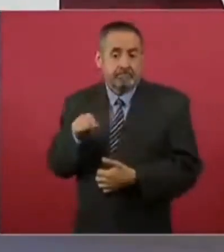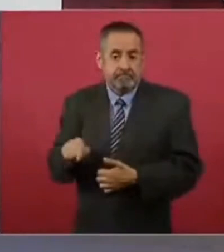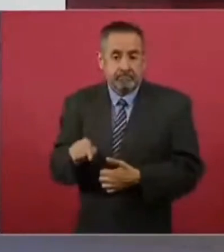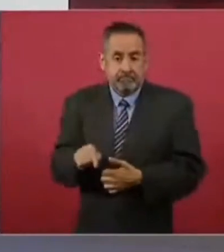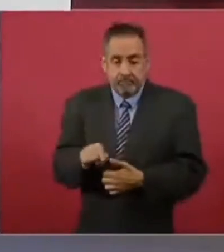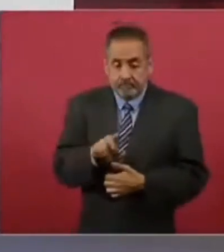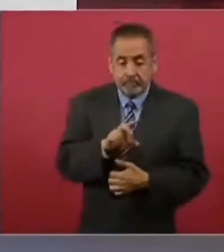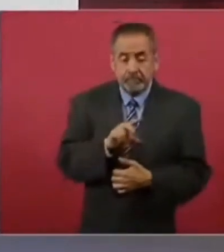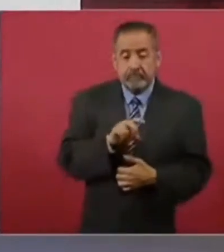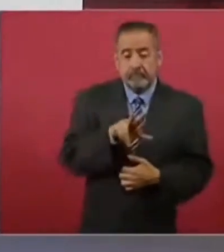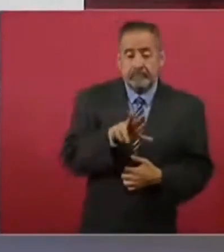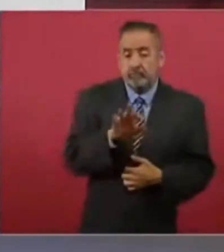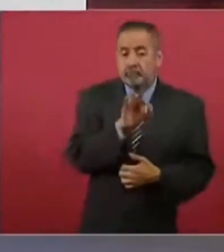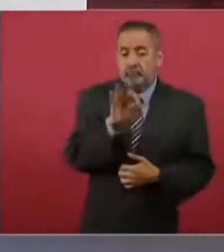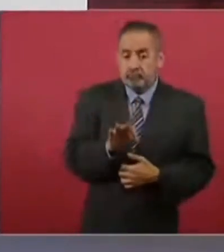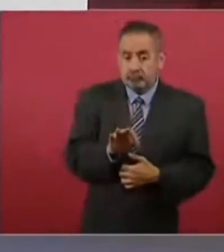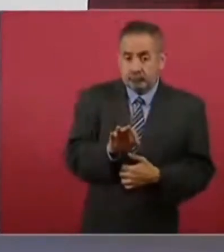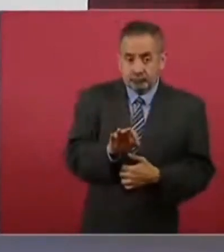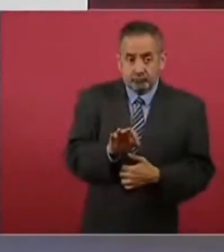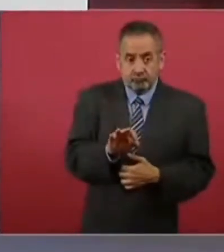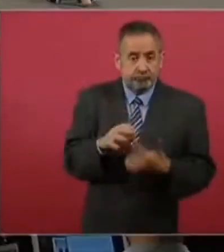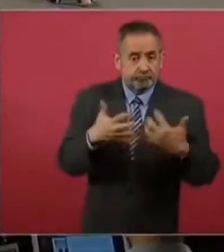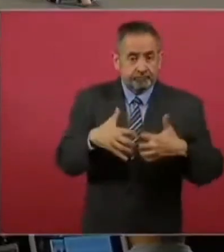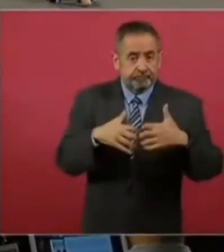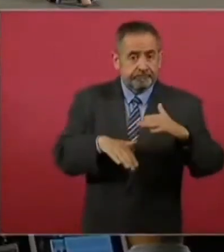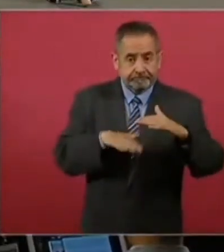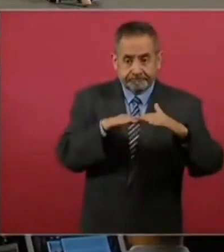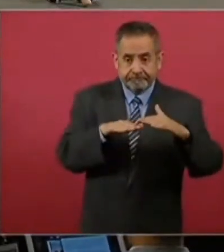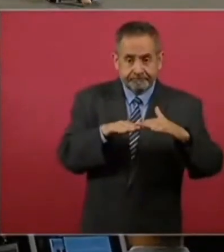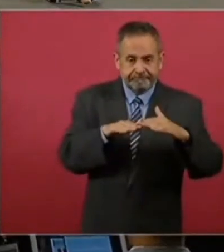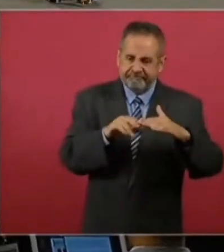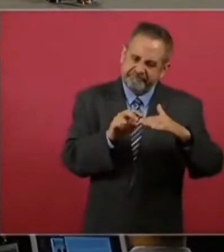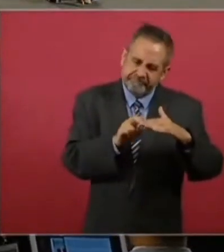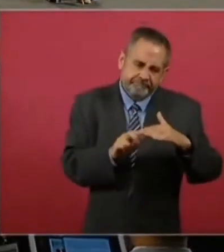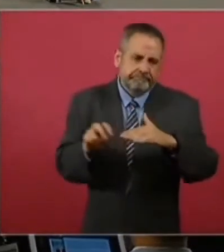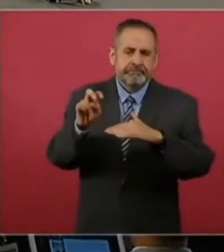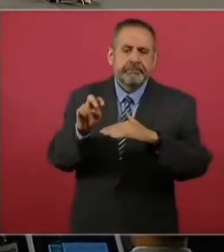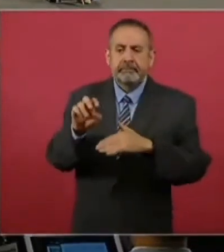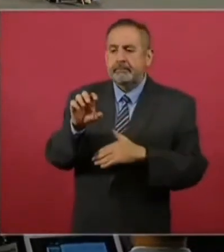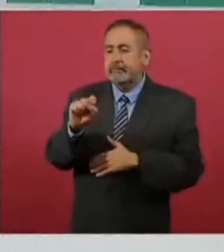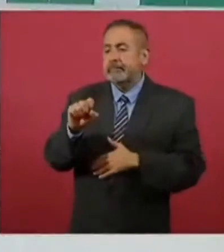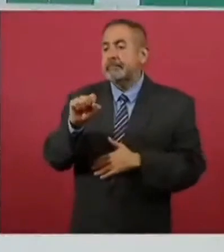de 38% de su capacidad a